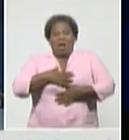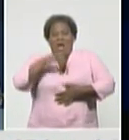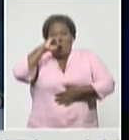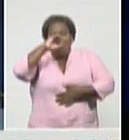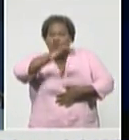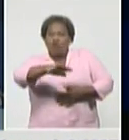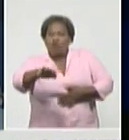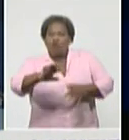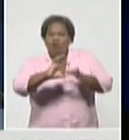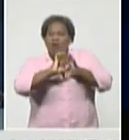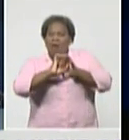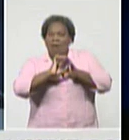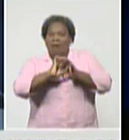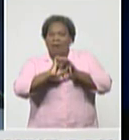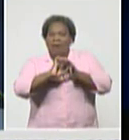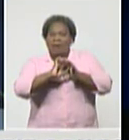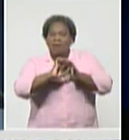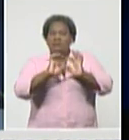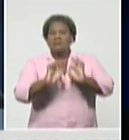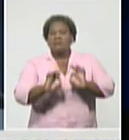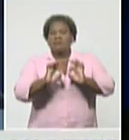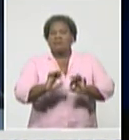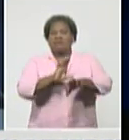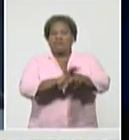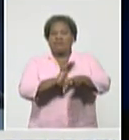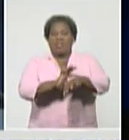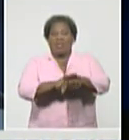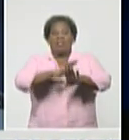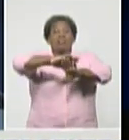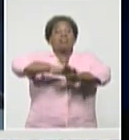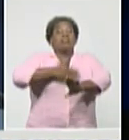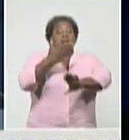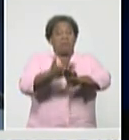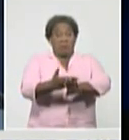presenta es después que ha tenido la COVID,